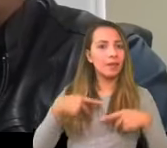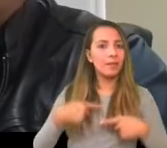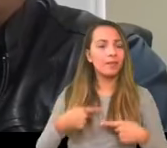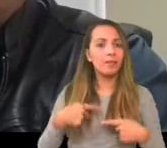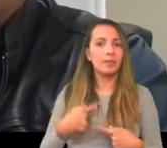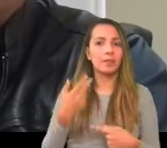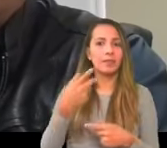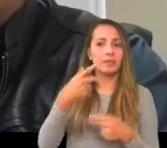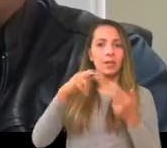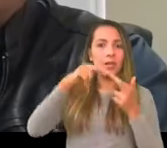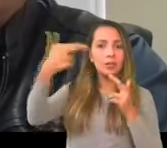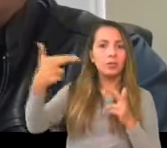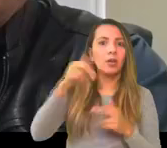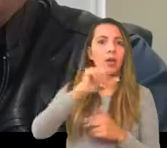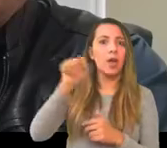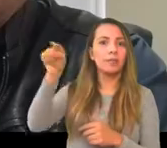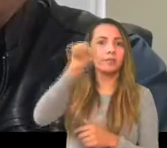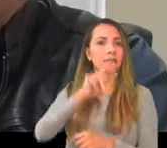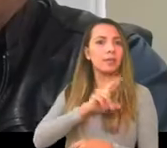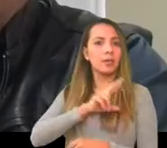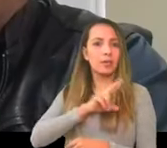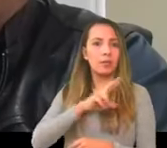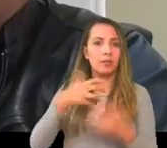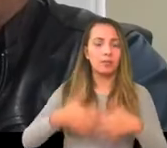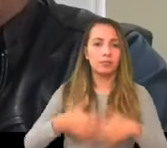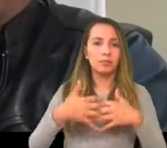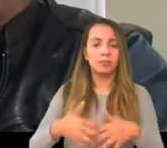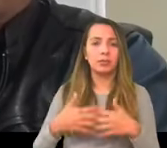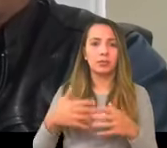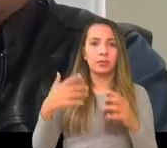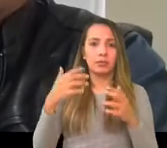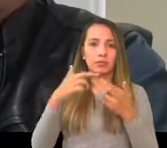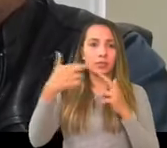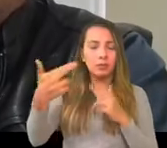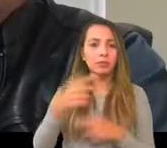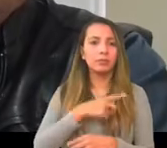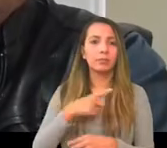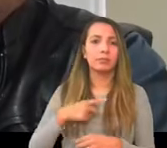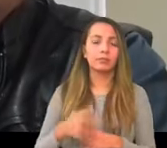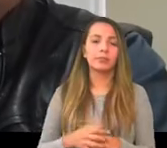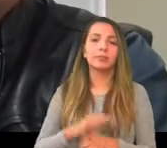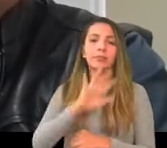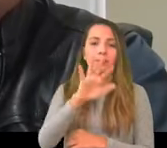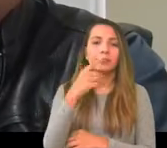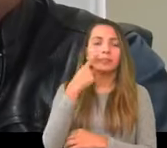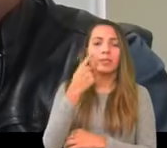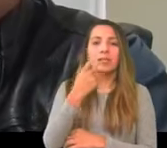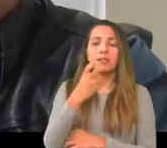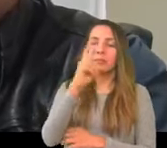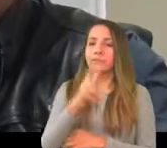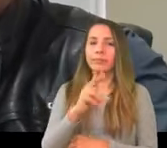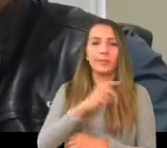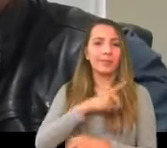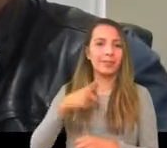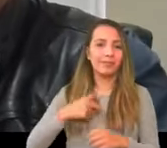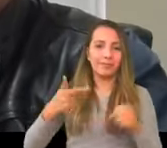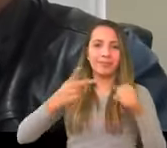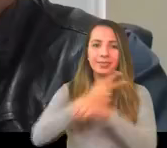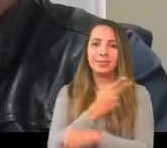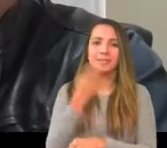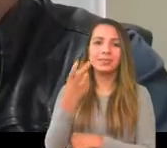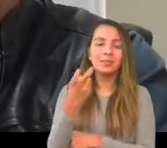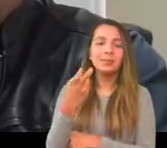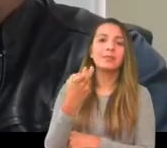asociaciones público-privadas, este tipo de situaciones. Sí, no, es una situación que no debería suceder porque está muy